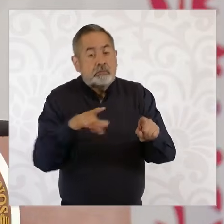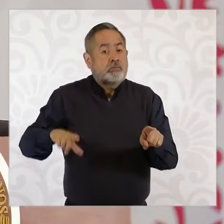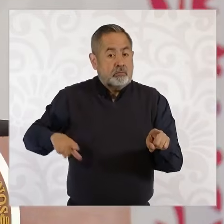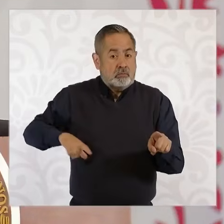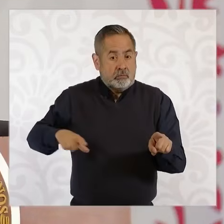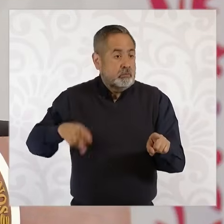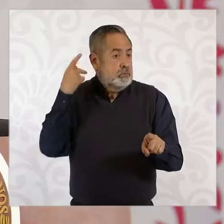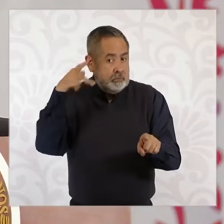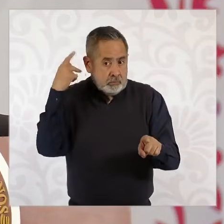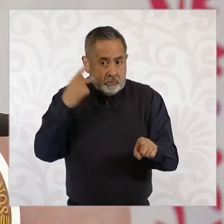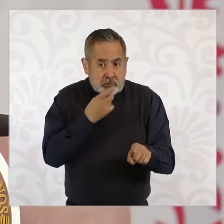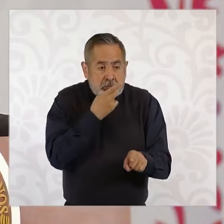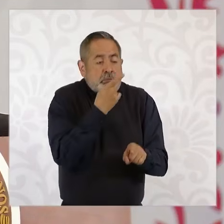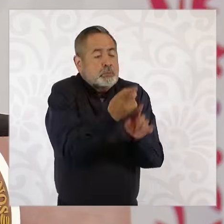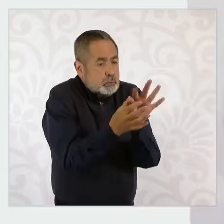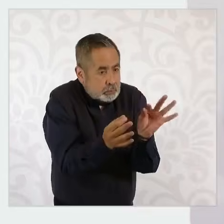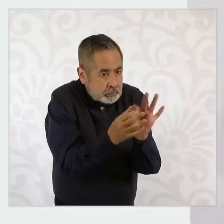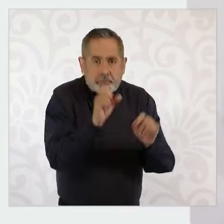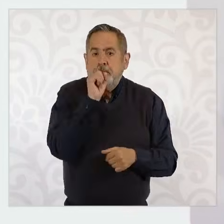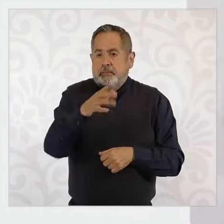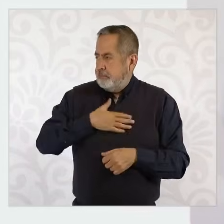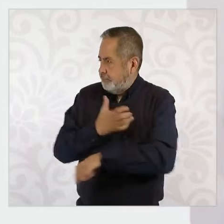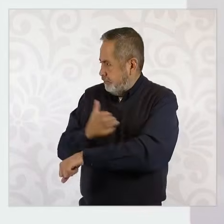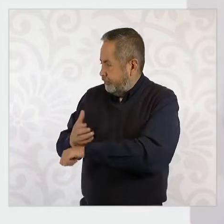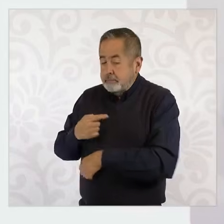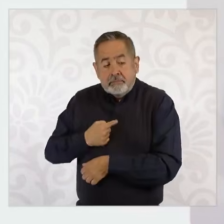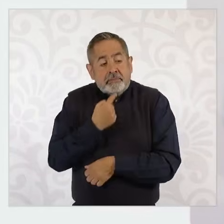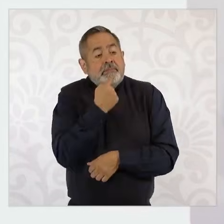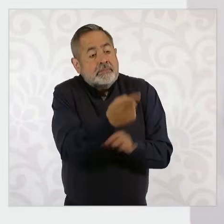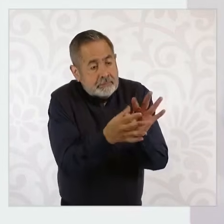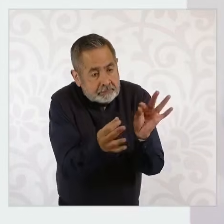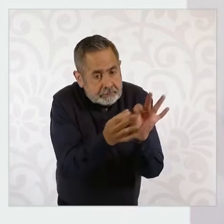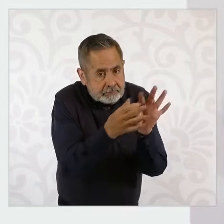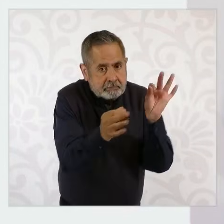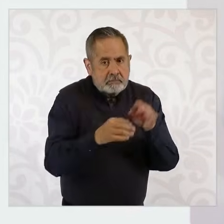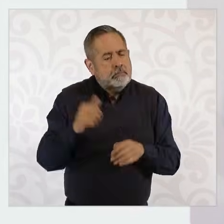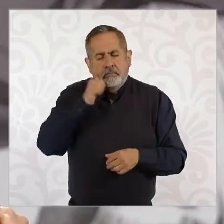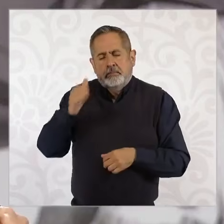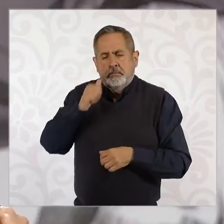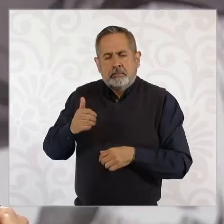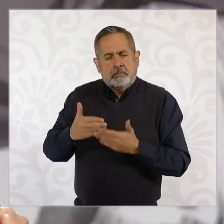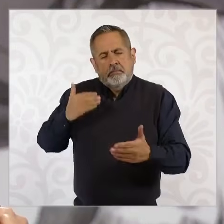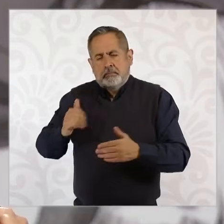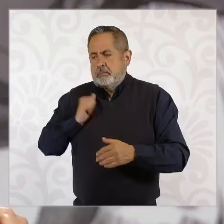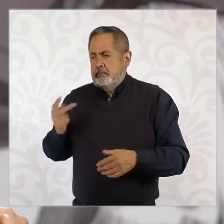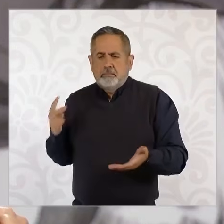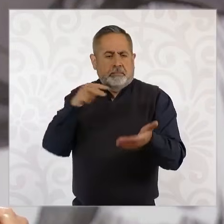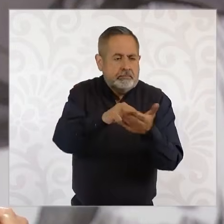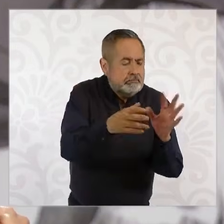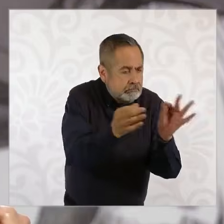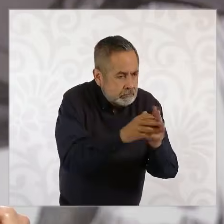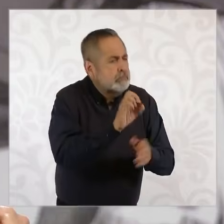gobierno del Estado de Puebla y por parte de nuestros compañeros de logística que se adelantan en la gira, de que los